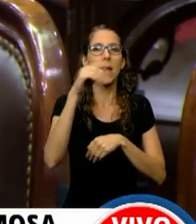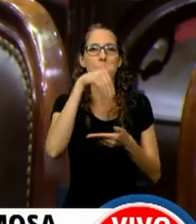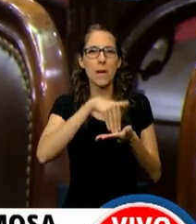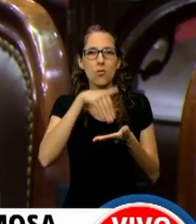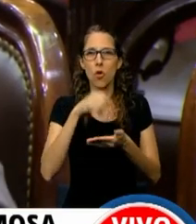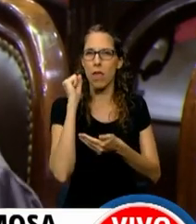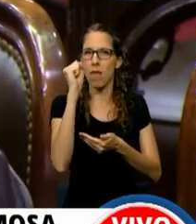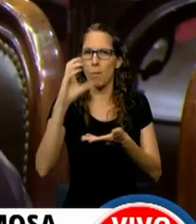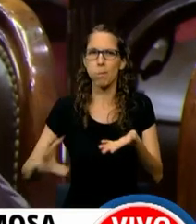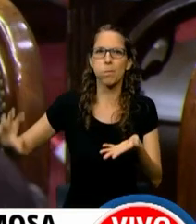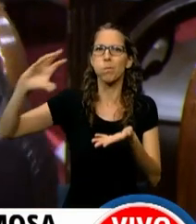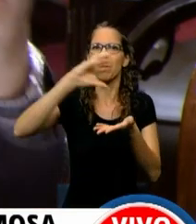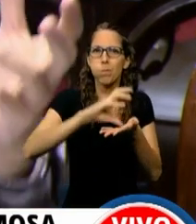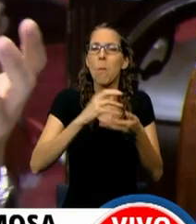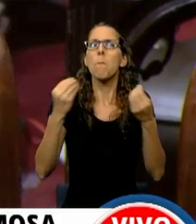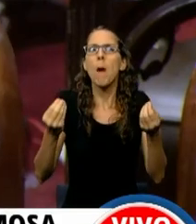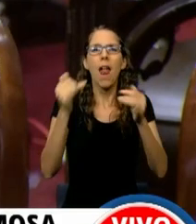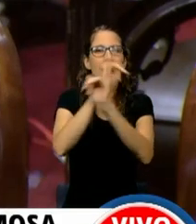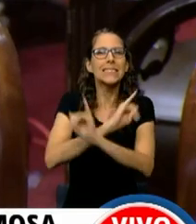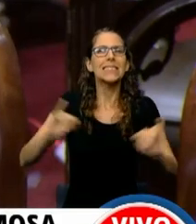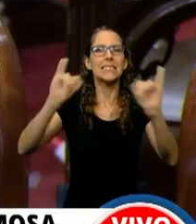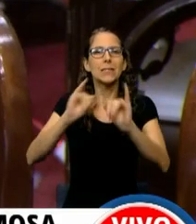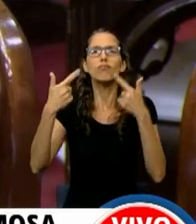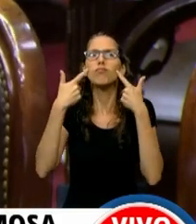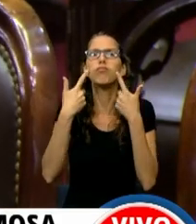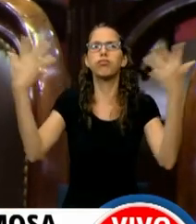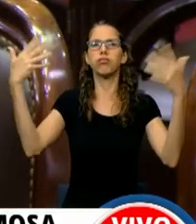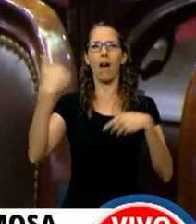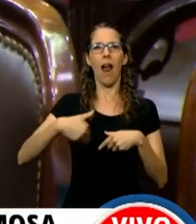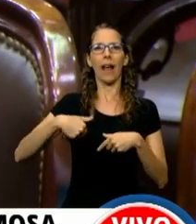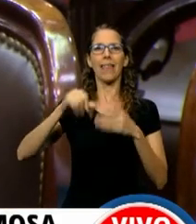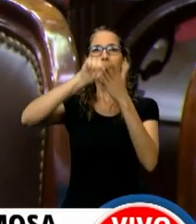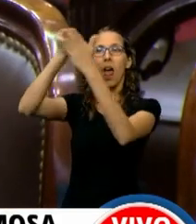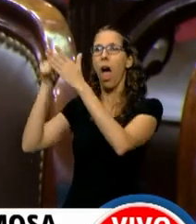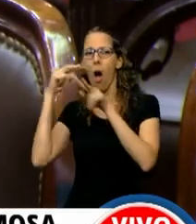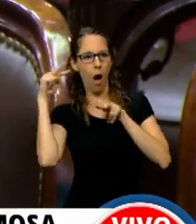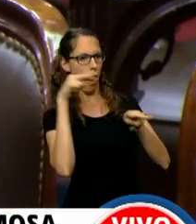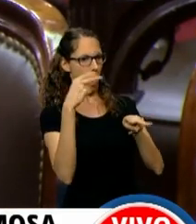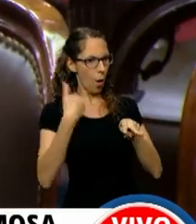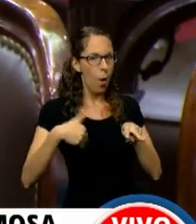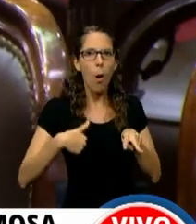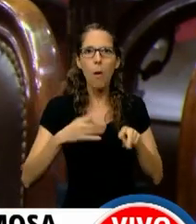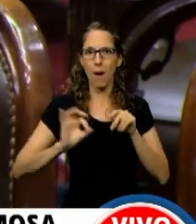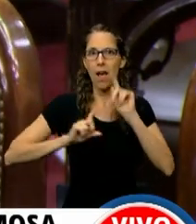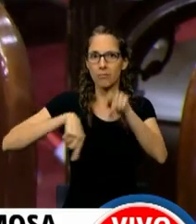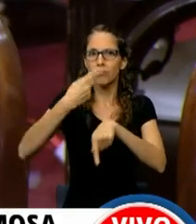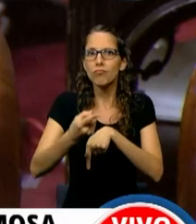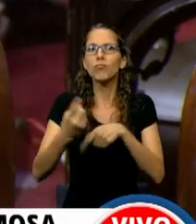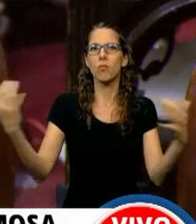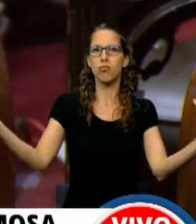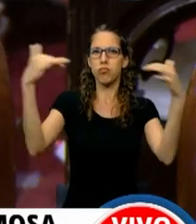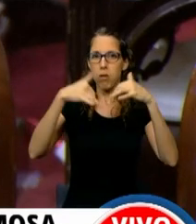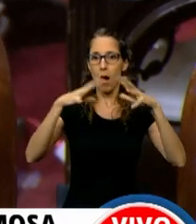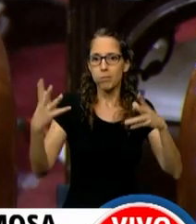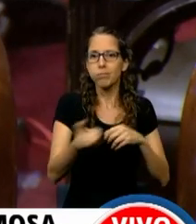pesos para promocionar a la Argentina en el mundo y lograr que en el próximo año ingresen